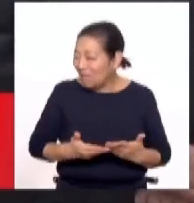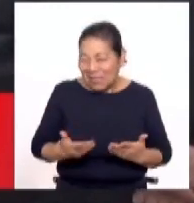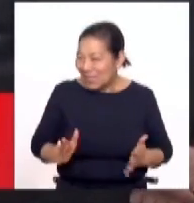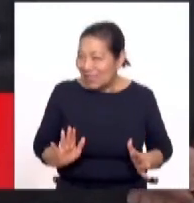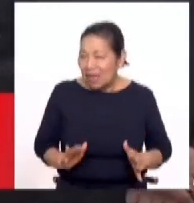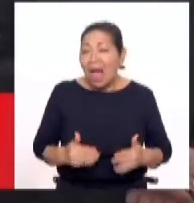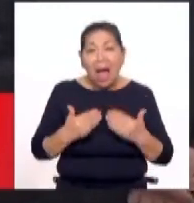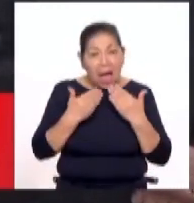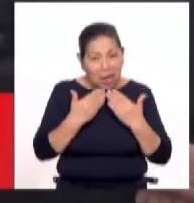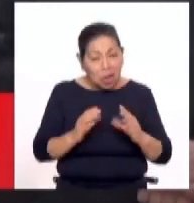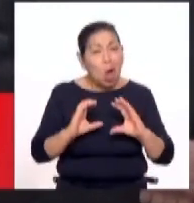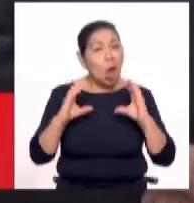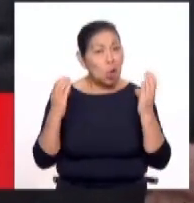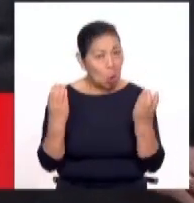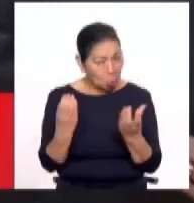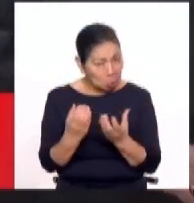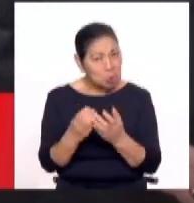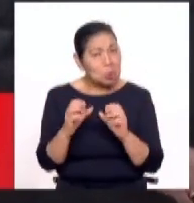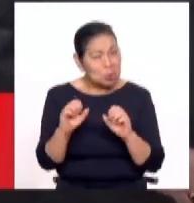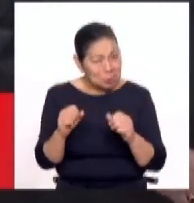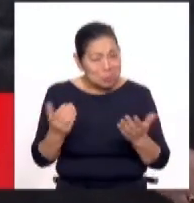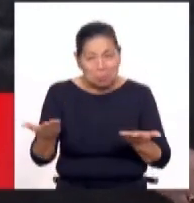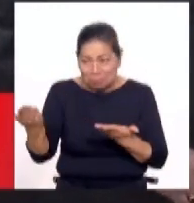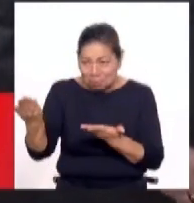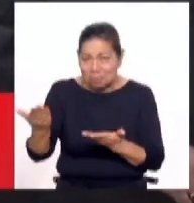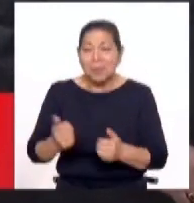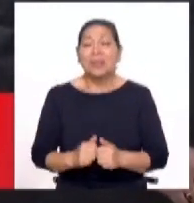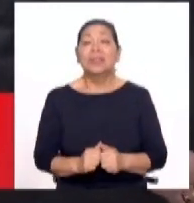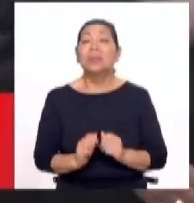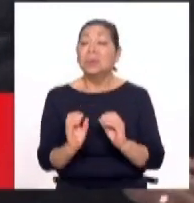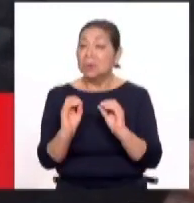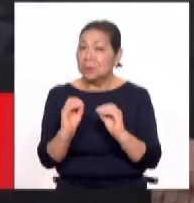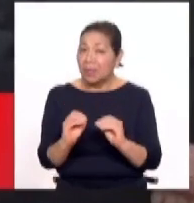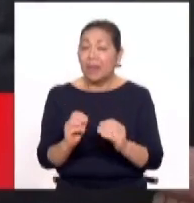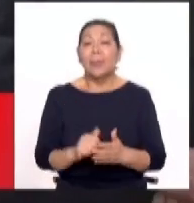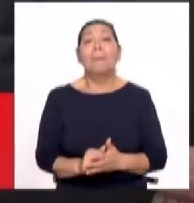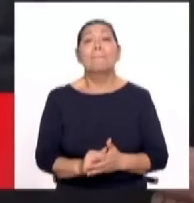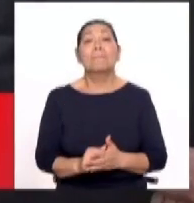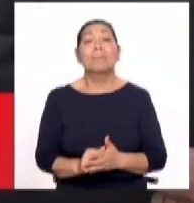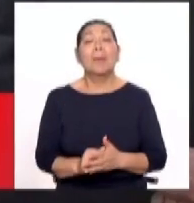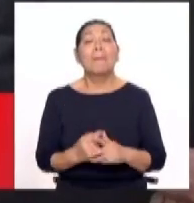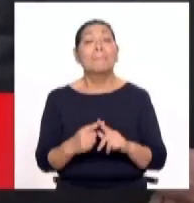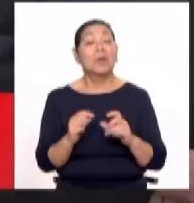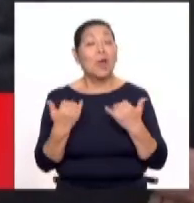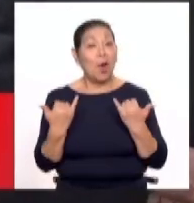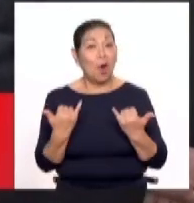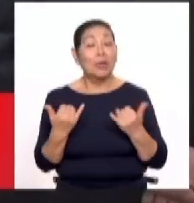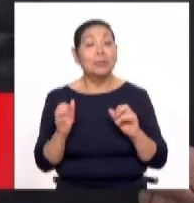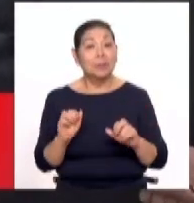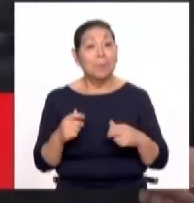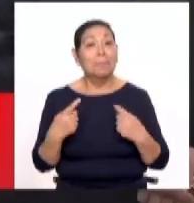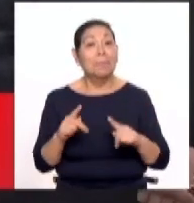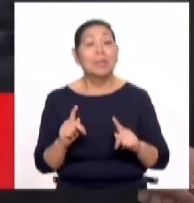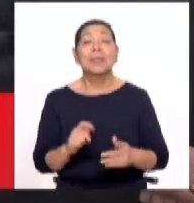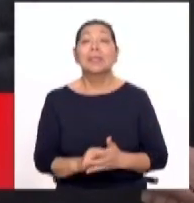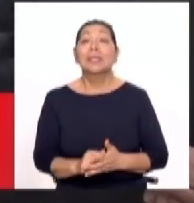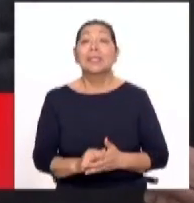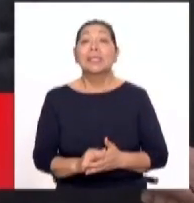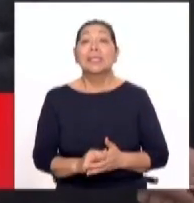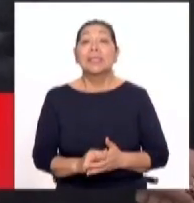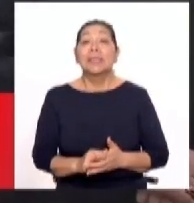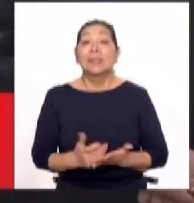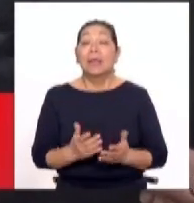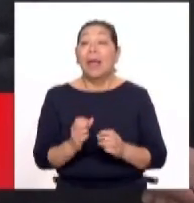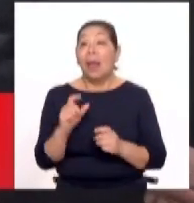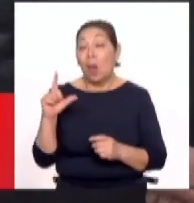acá agradecemos al Congreso de la República por habernos cedido esas facultades que hoy nos han permitido. Justamente